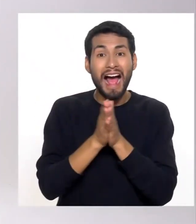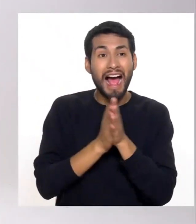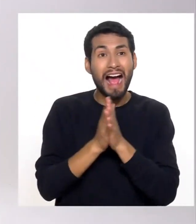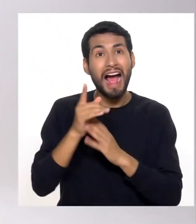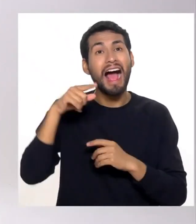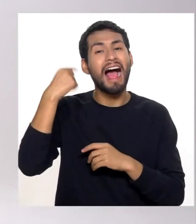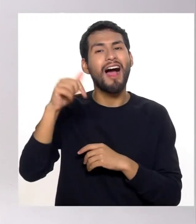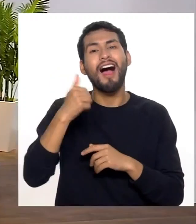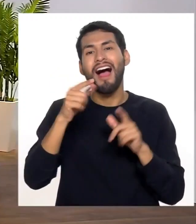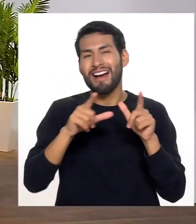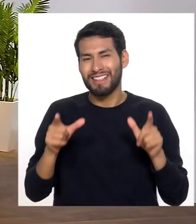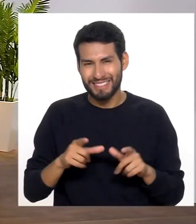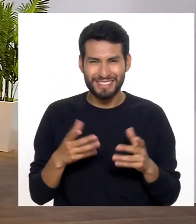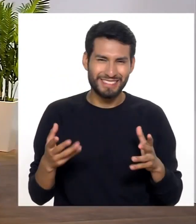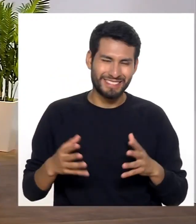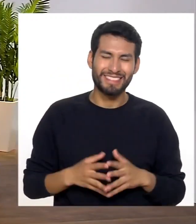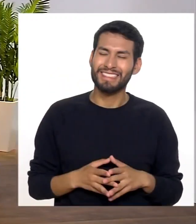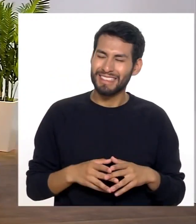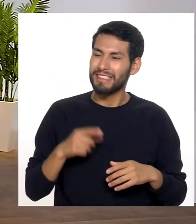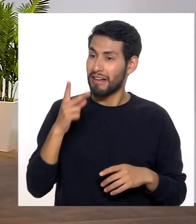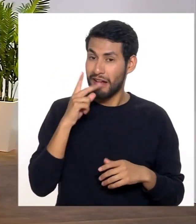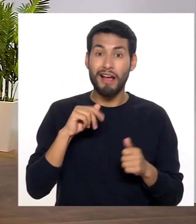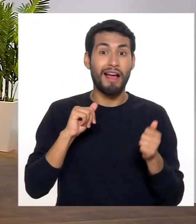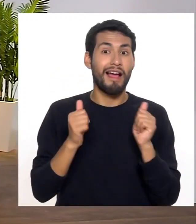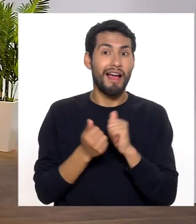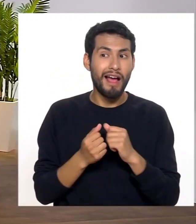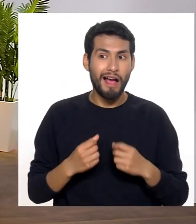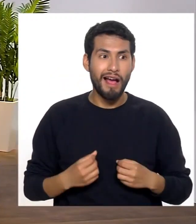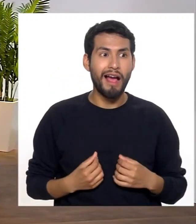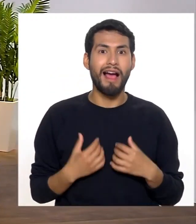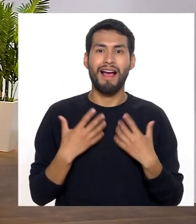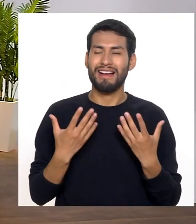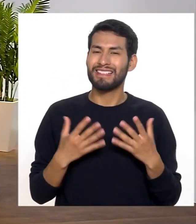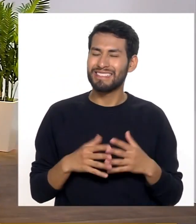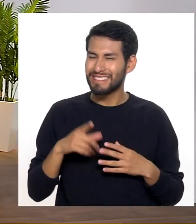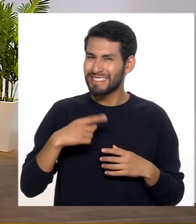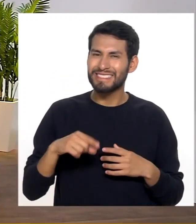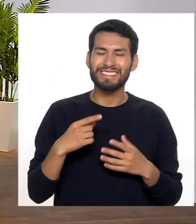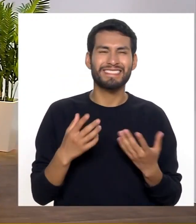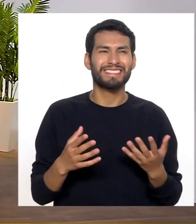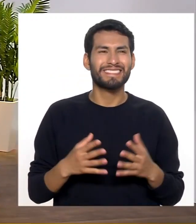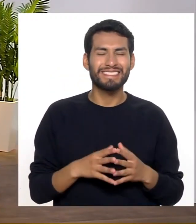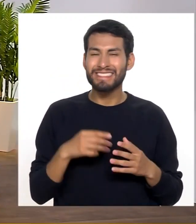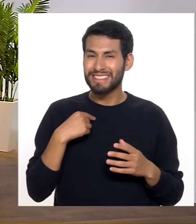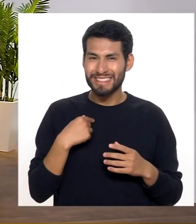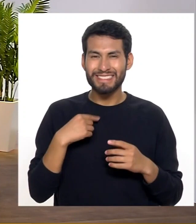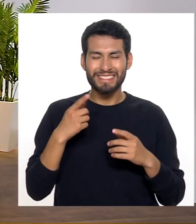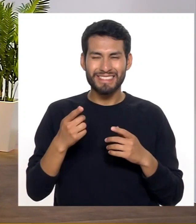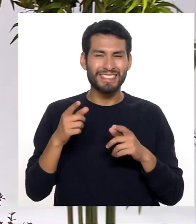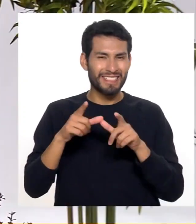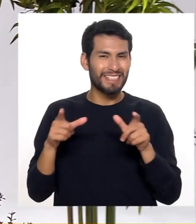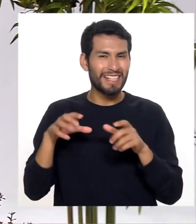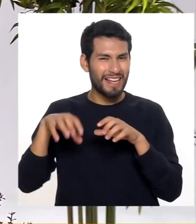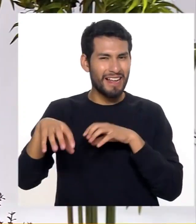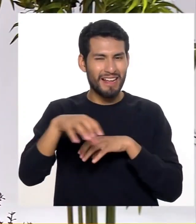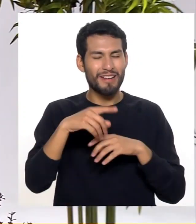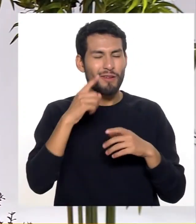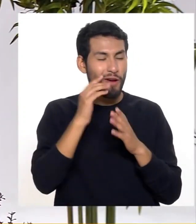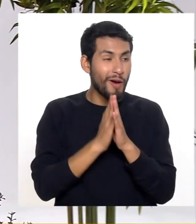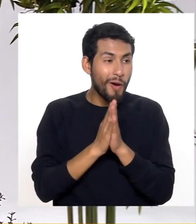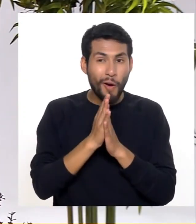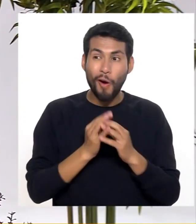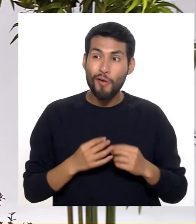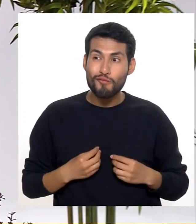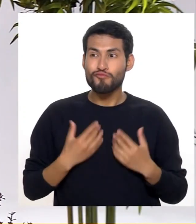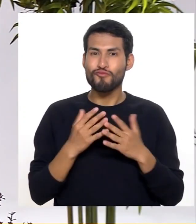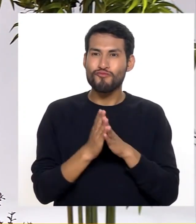¿Cuál es la próxima presentación? Entonces tú ves un cambio, ¿no? Un cambio de estos chicos que los tenemos en los CARS y ahora están totalmente